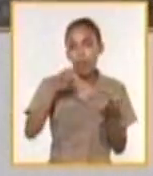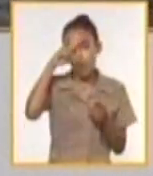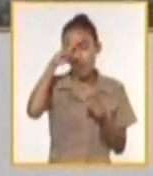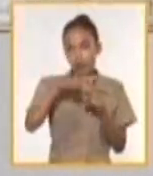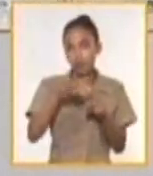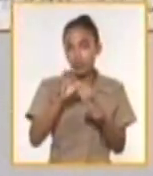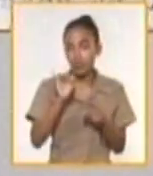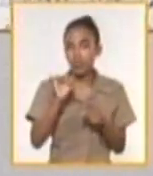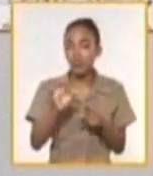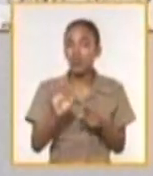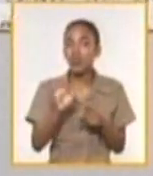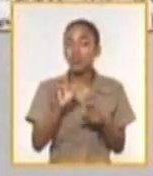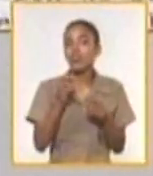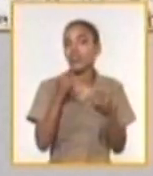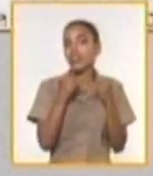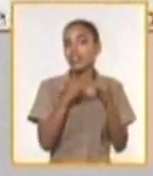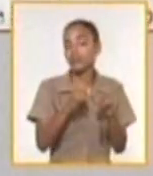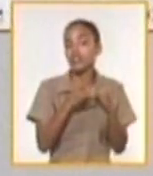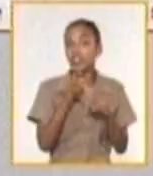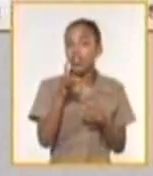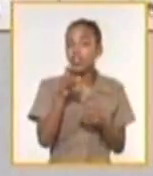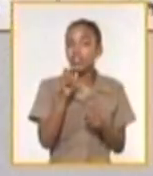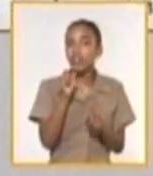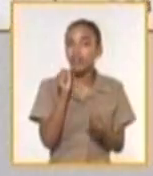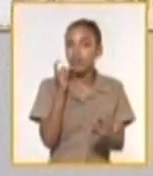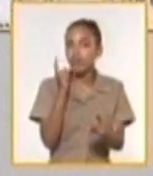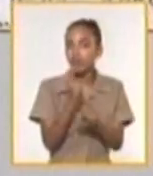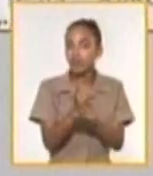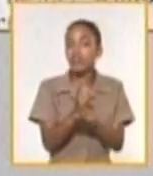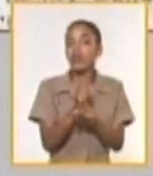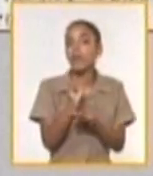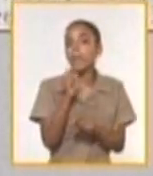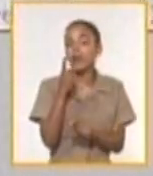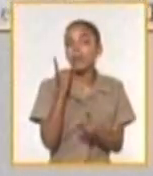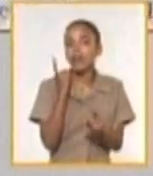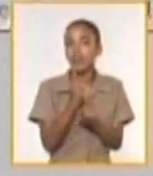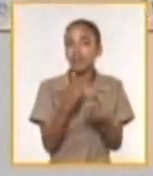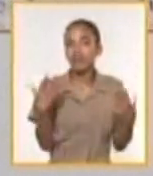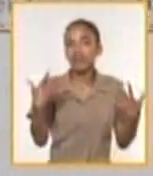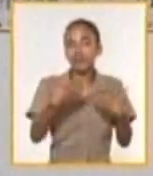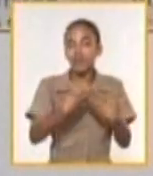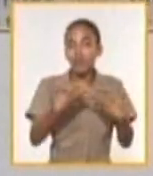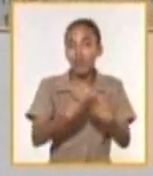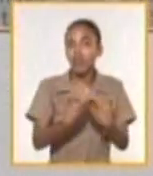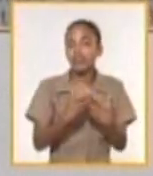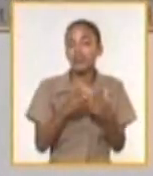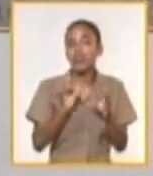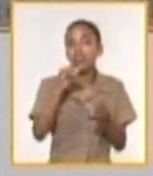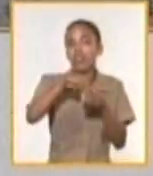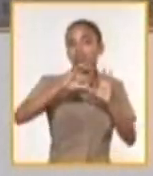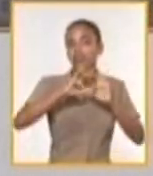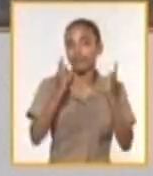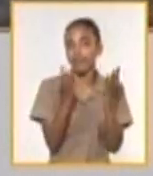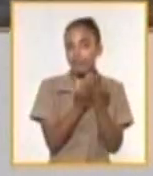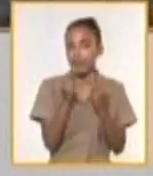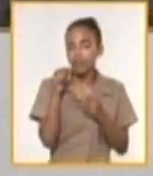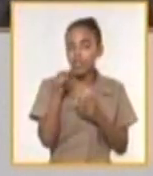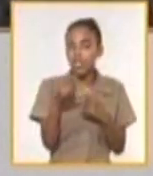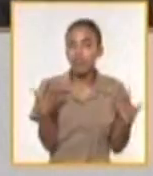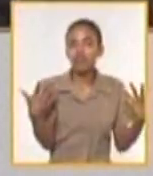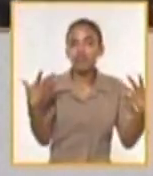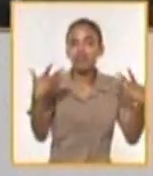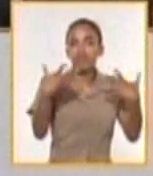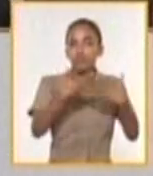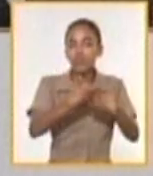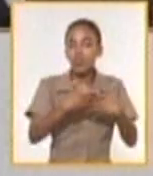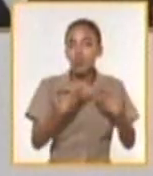un primer acercamiento en ese Jar niño, en su seno familiar, que lo conecta con